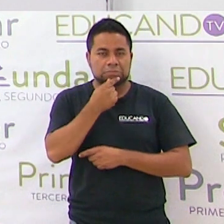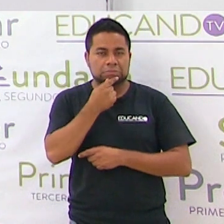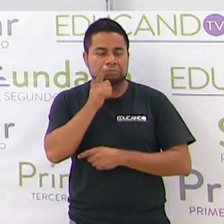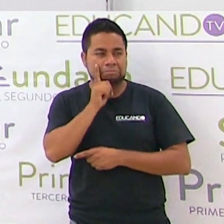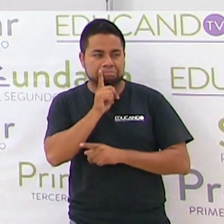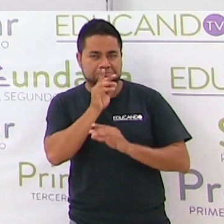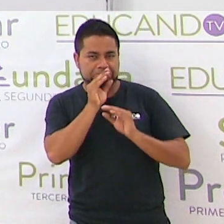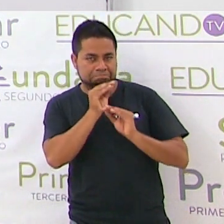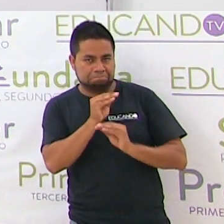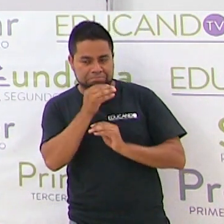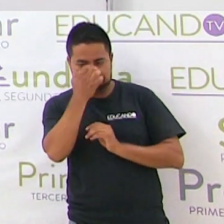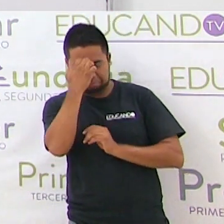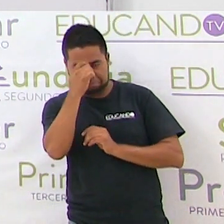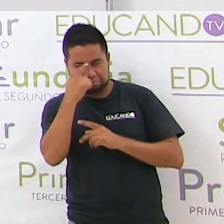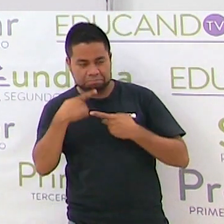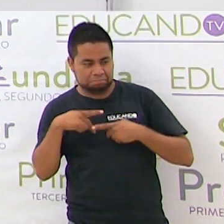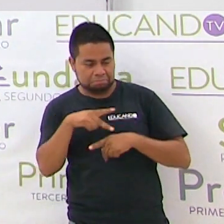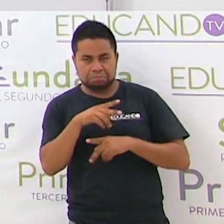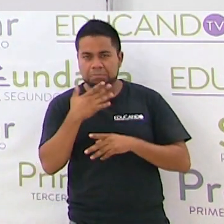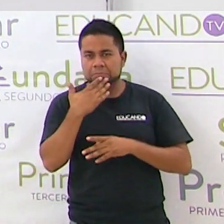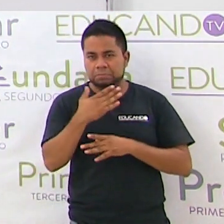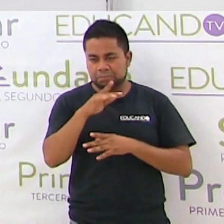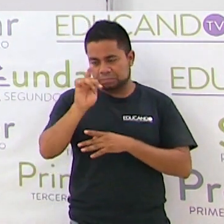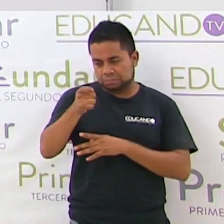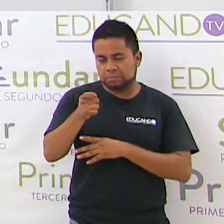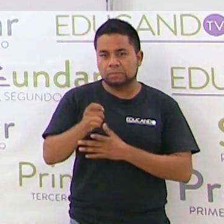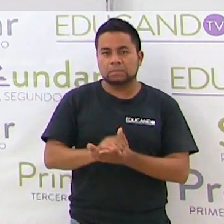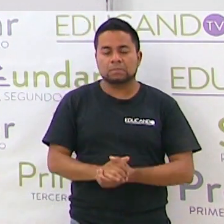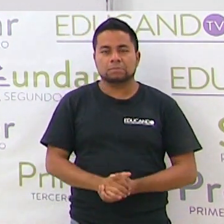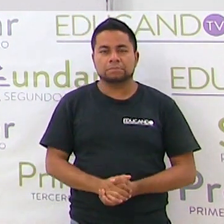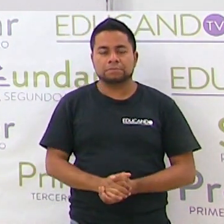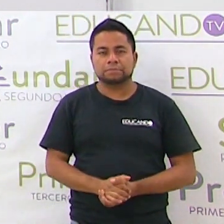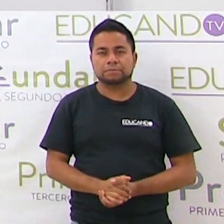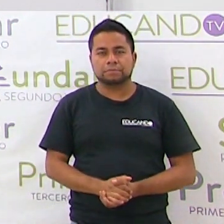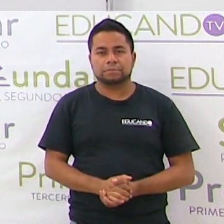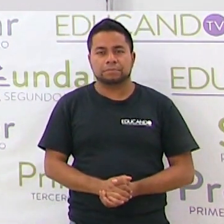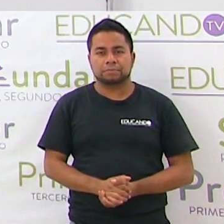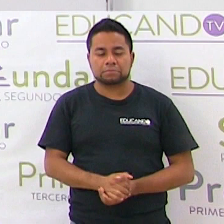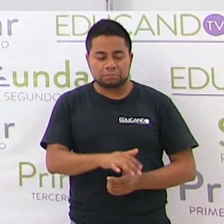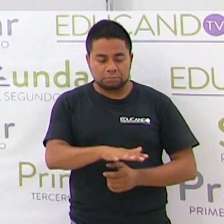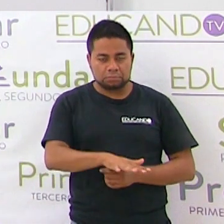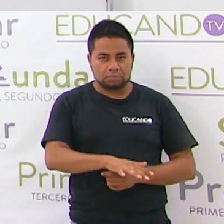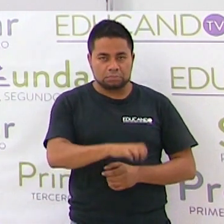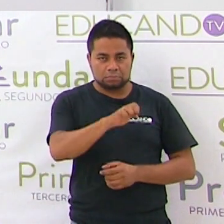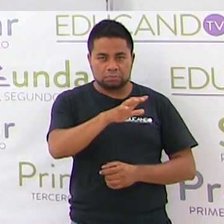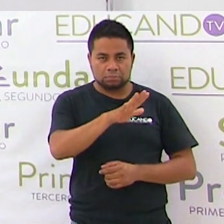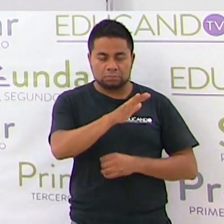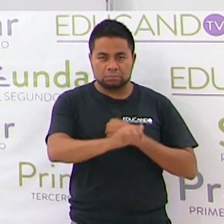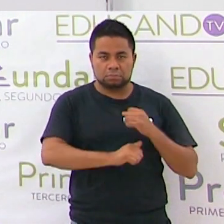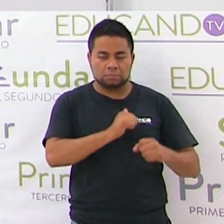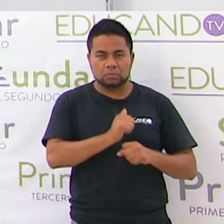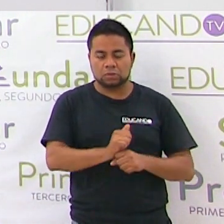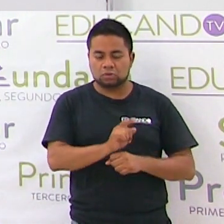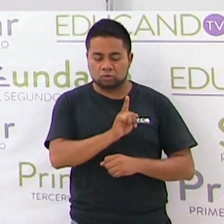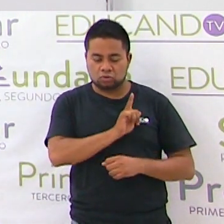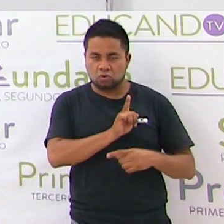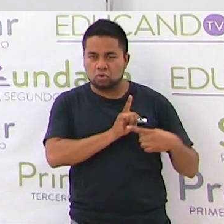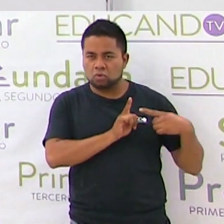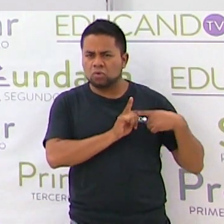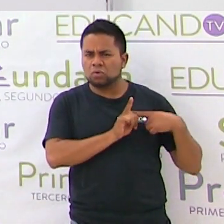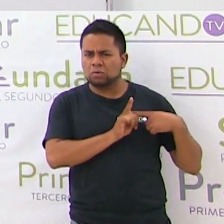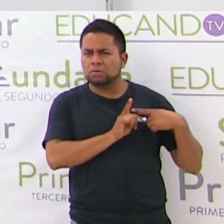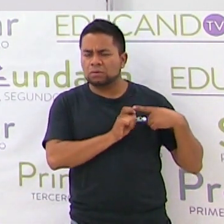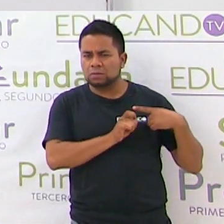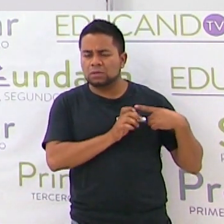los demás, aquí sí está correctamente el acento. Con solo 5 años, solo es una palabra